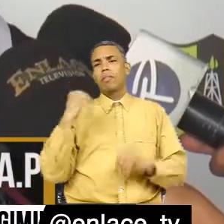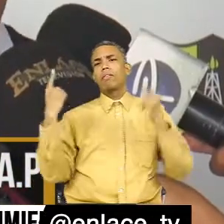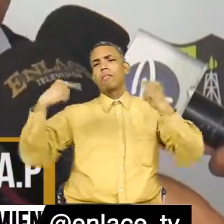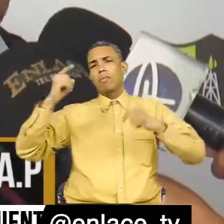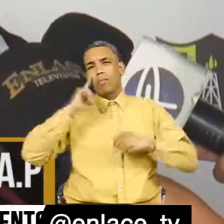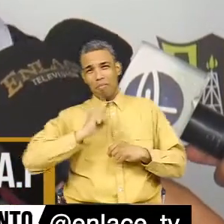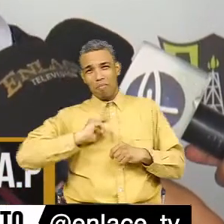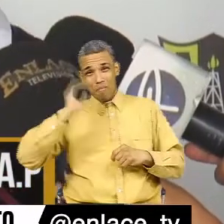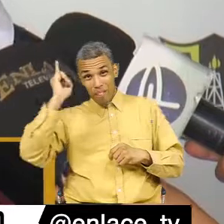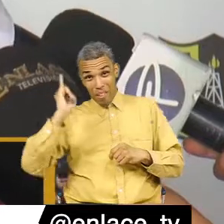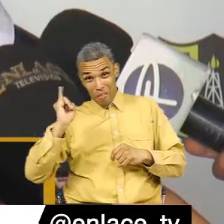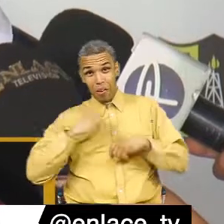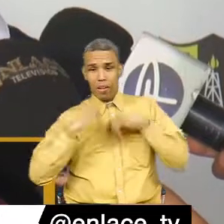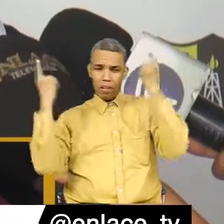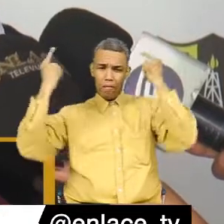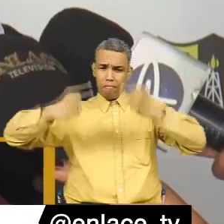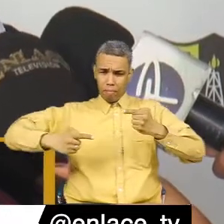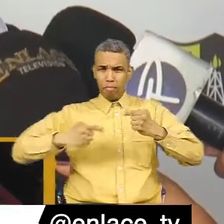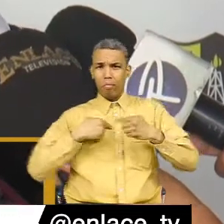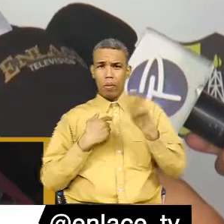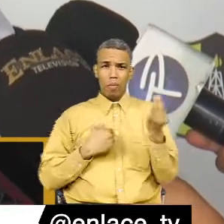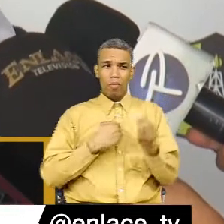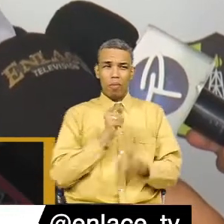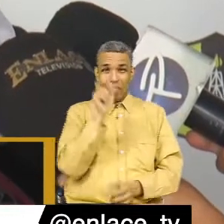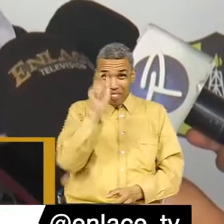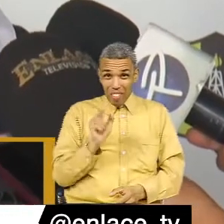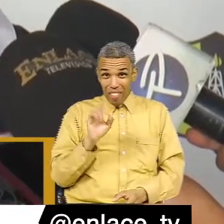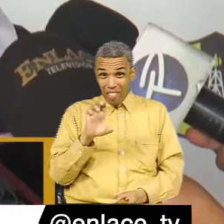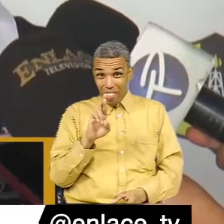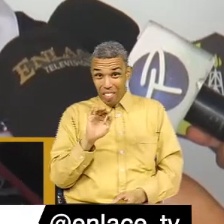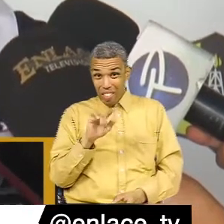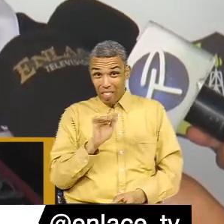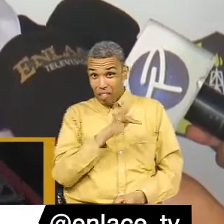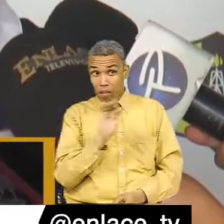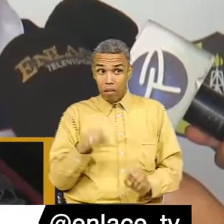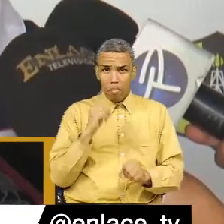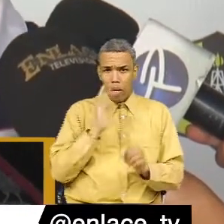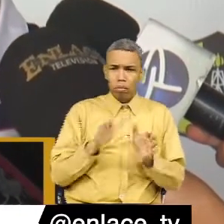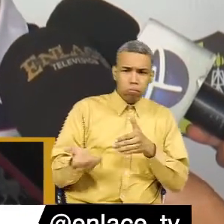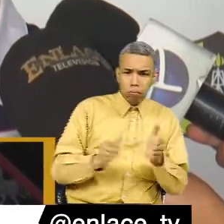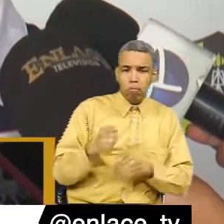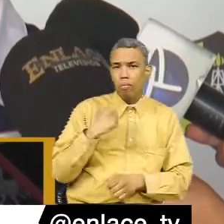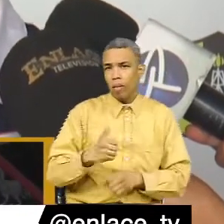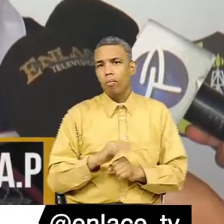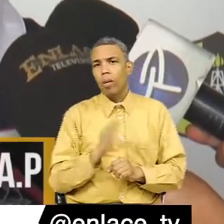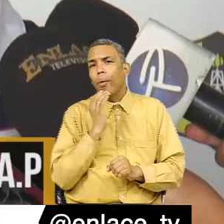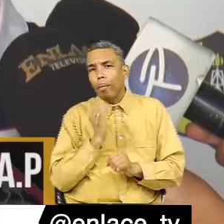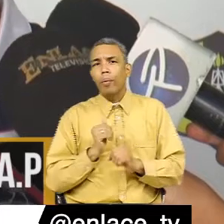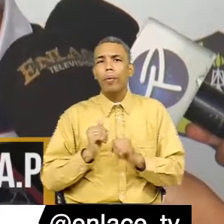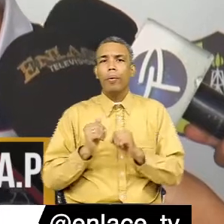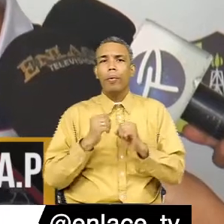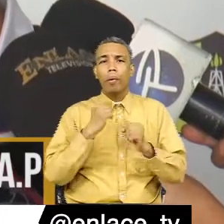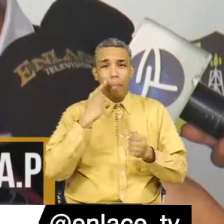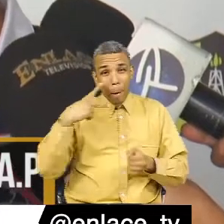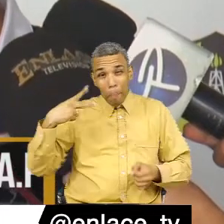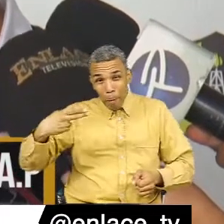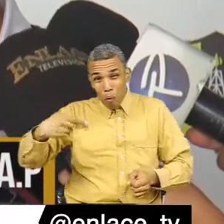mucho, al Cali le gusta tocar mucho, entonces son circunstancias distintas, ¿no?